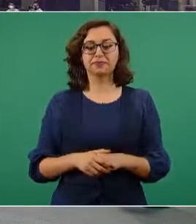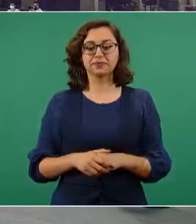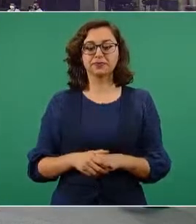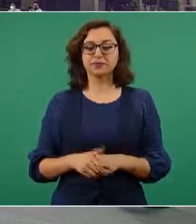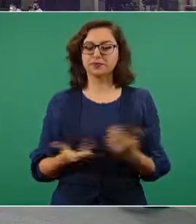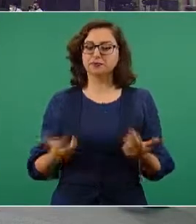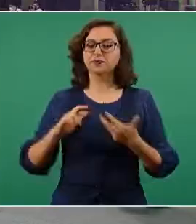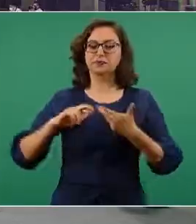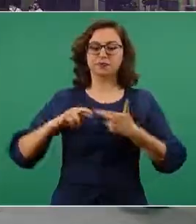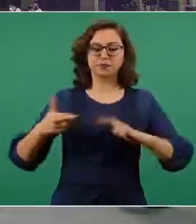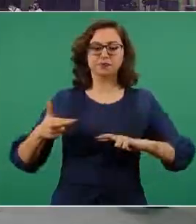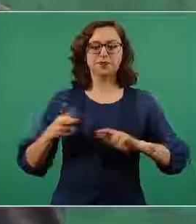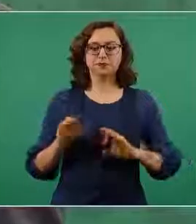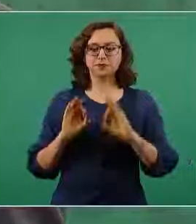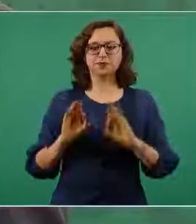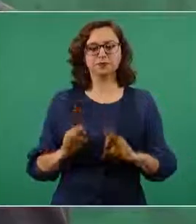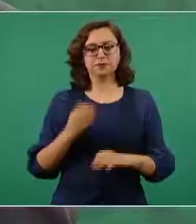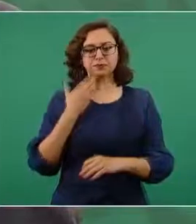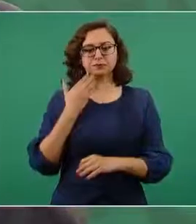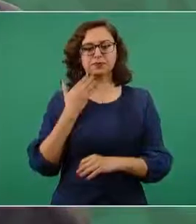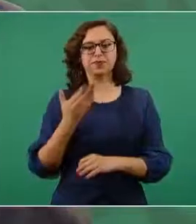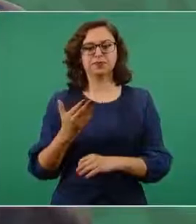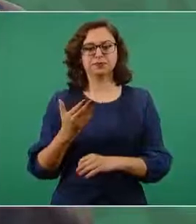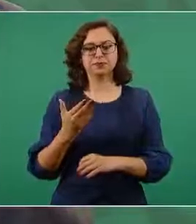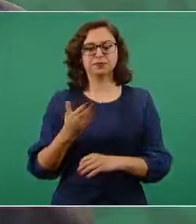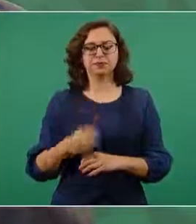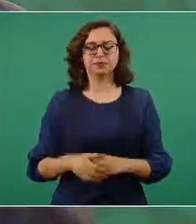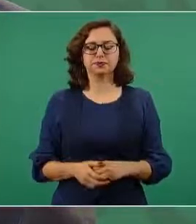Llevamos muy buena relación con